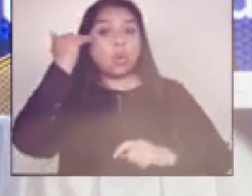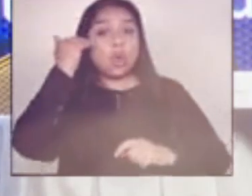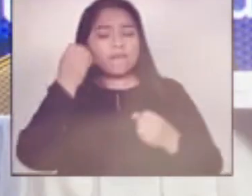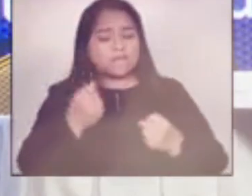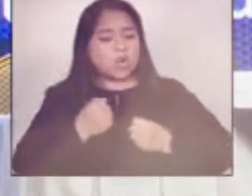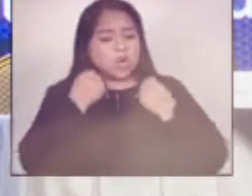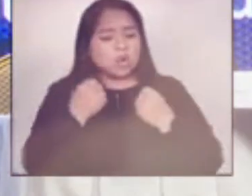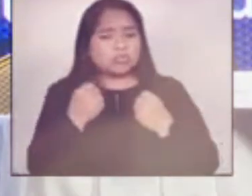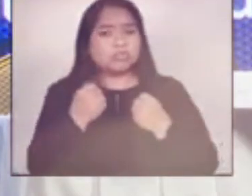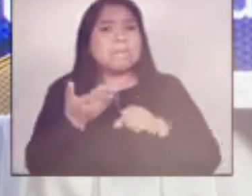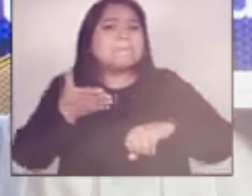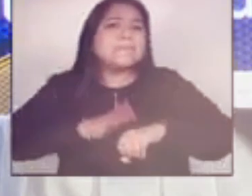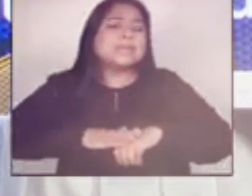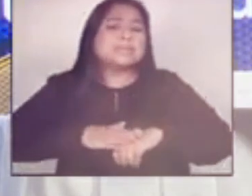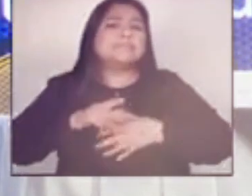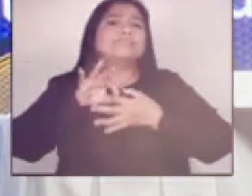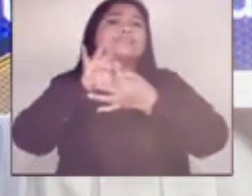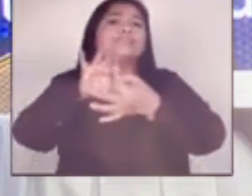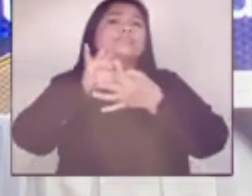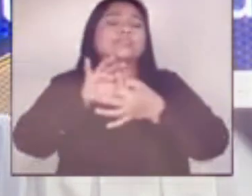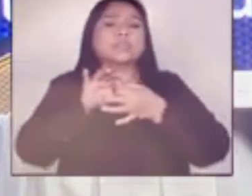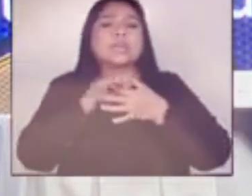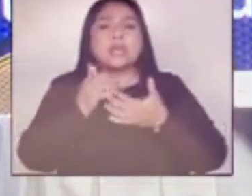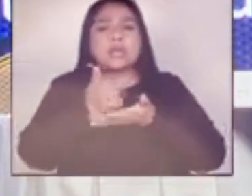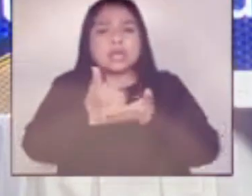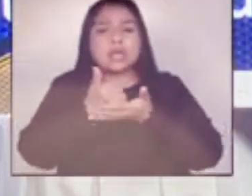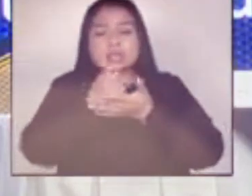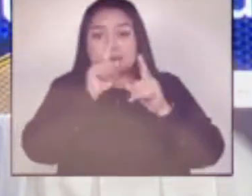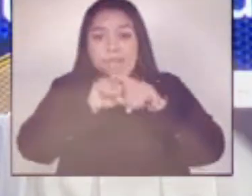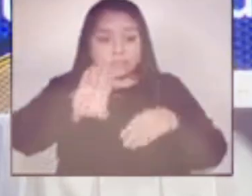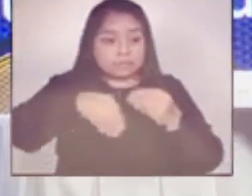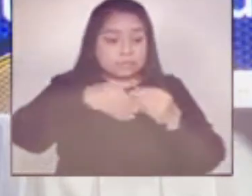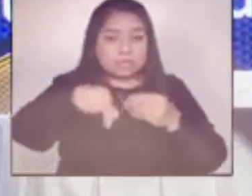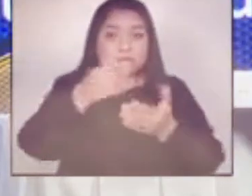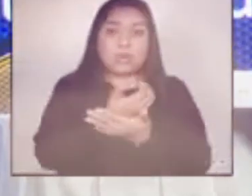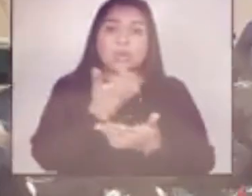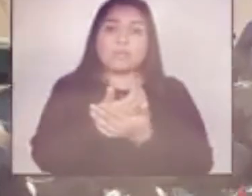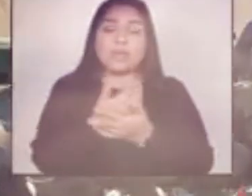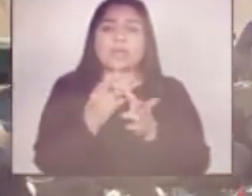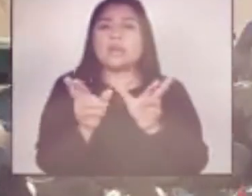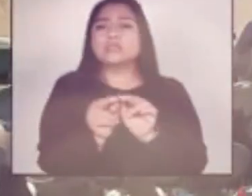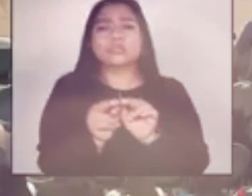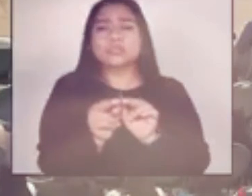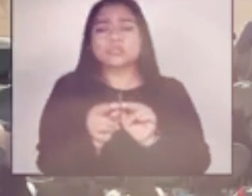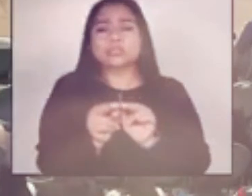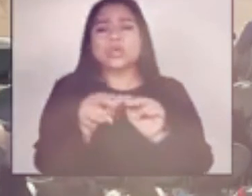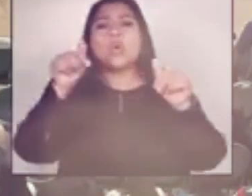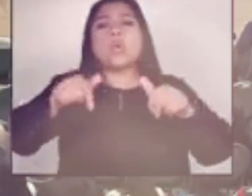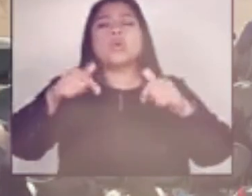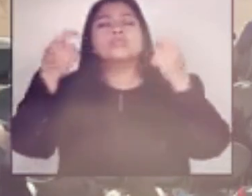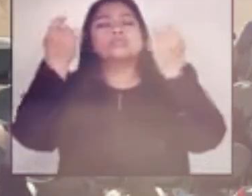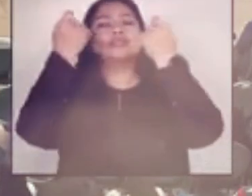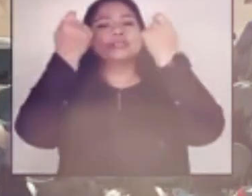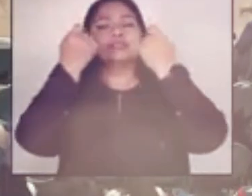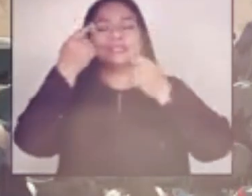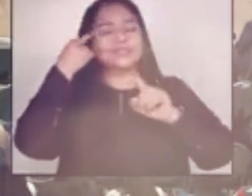más nuestros lazos de cooperación y complementariedad económica. En resumen, hoy celebramos un